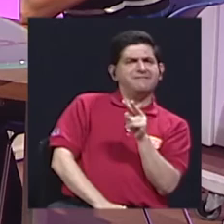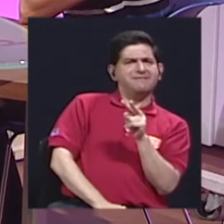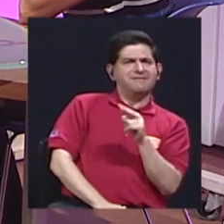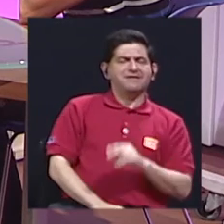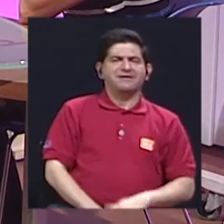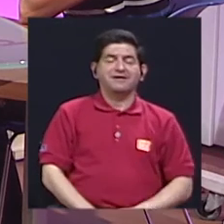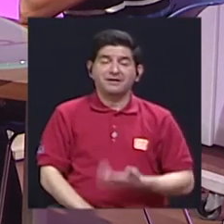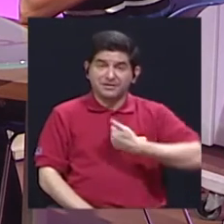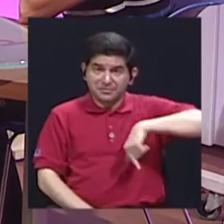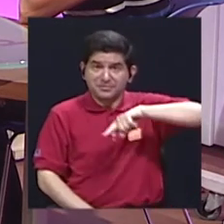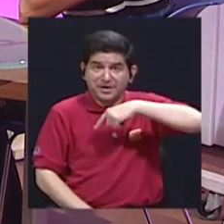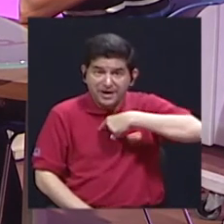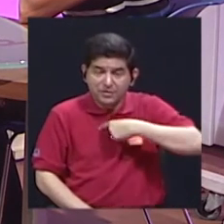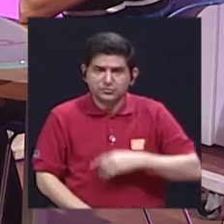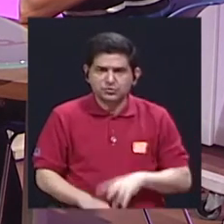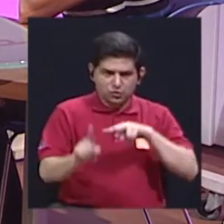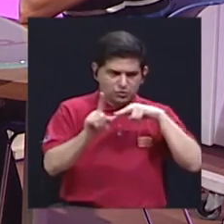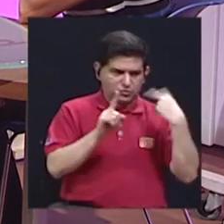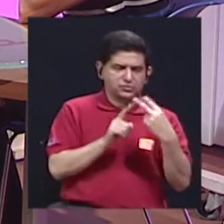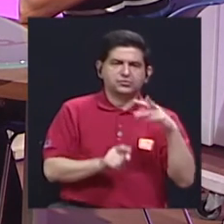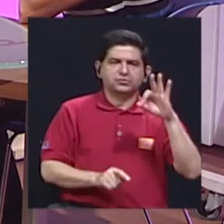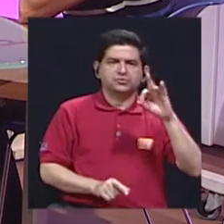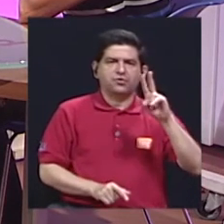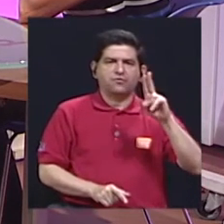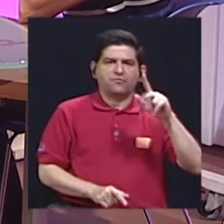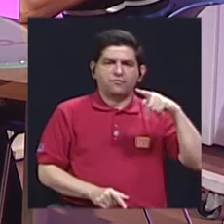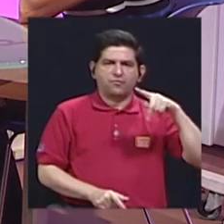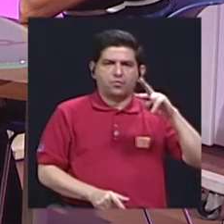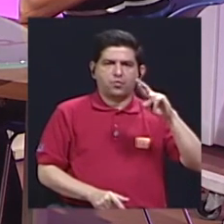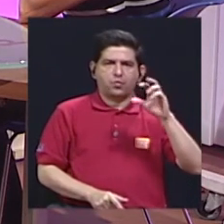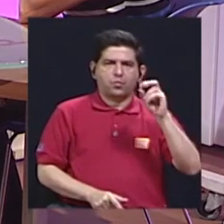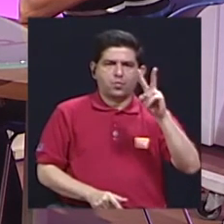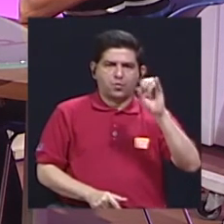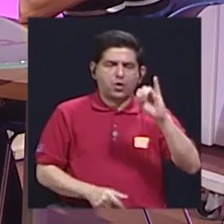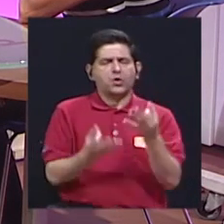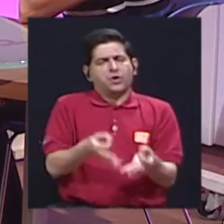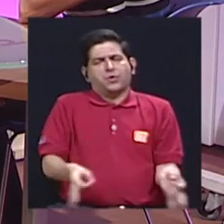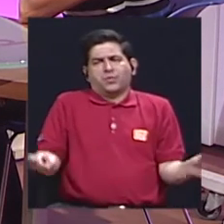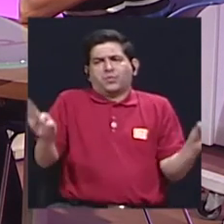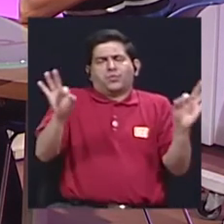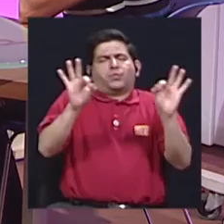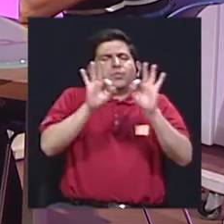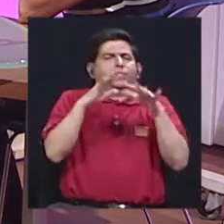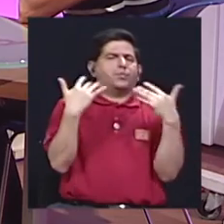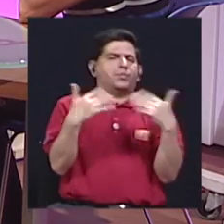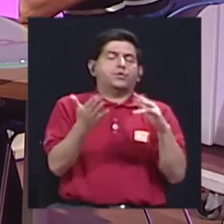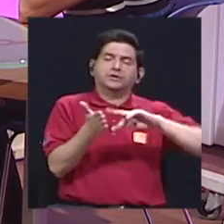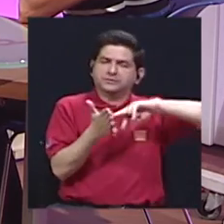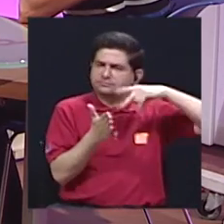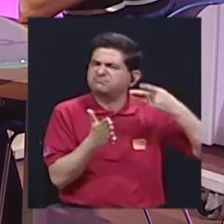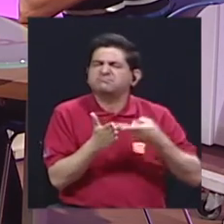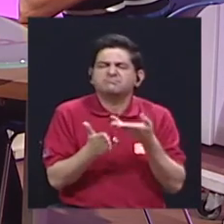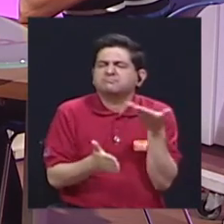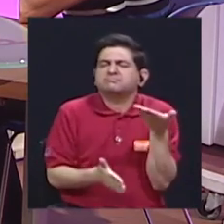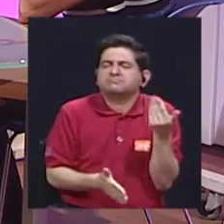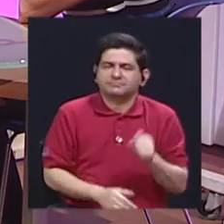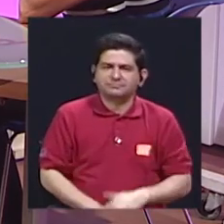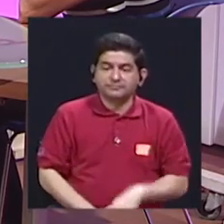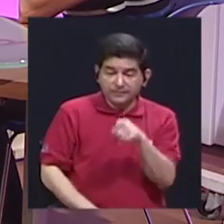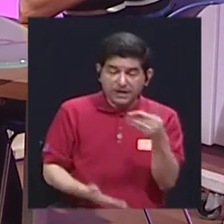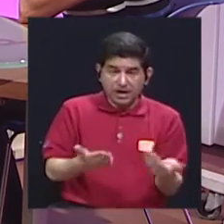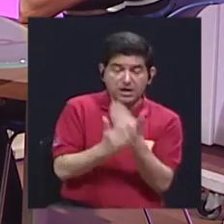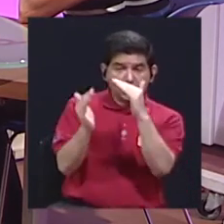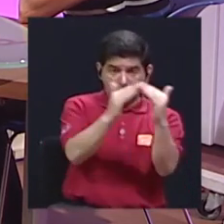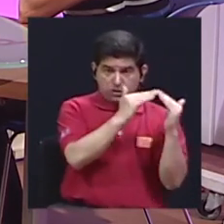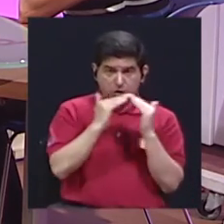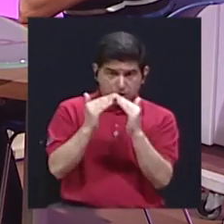eso para nosotros desde el enfoque project es sumamente importante porque quiere decir que es el nuevo